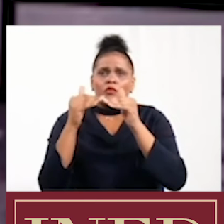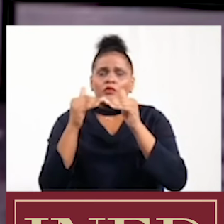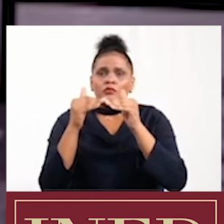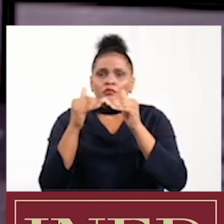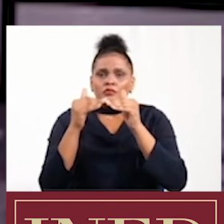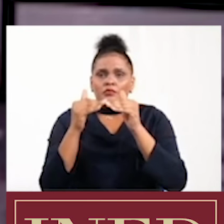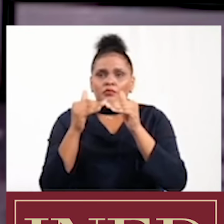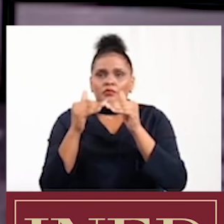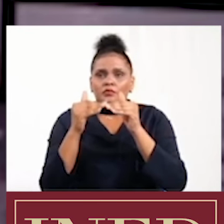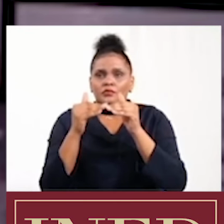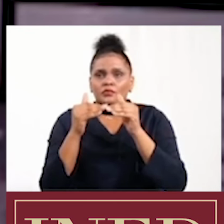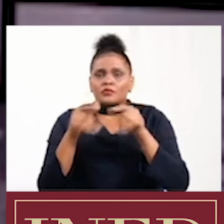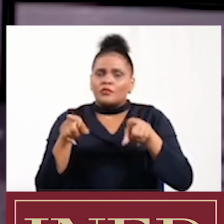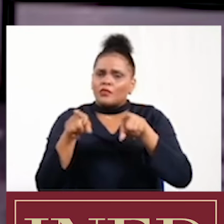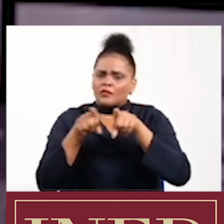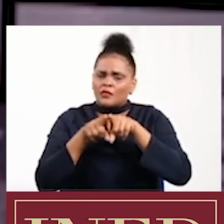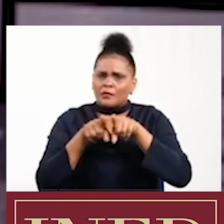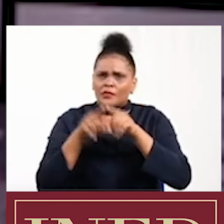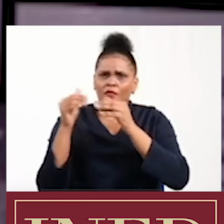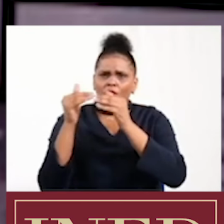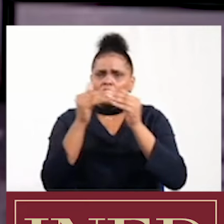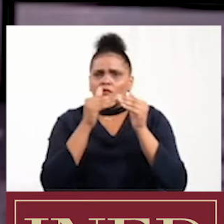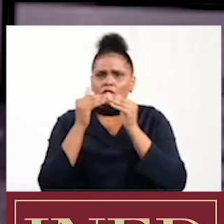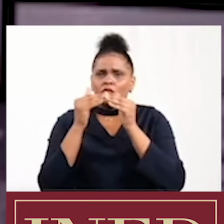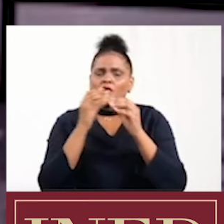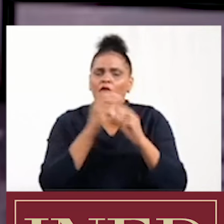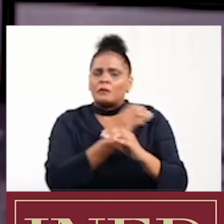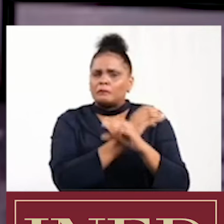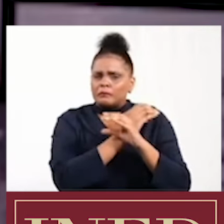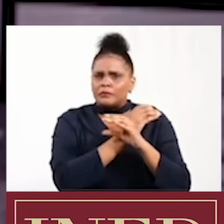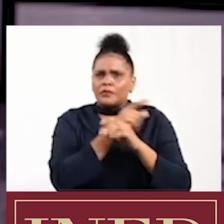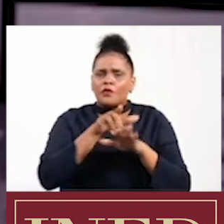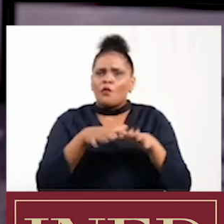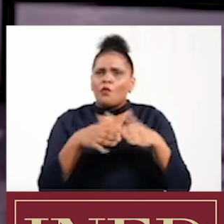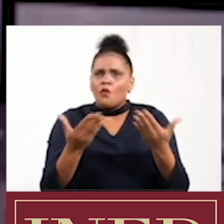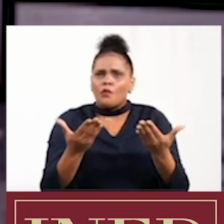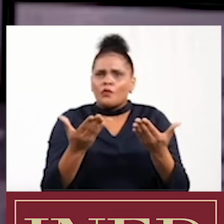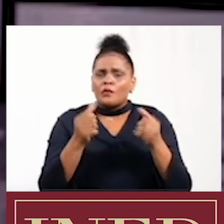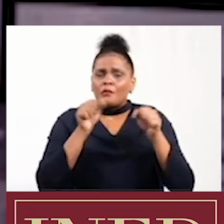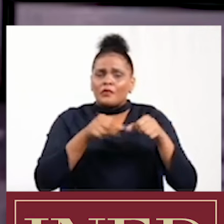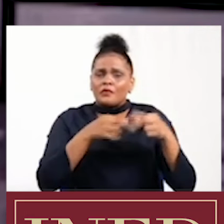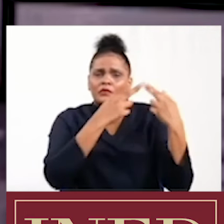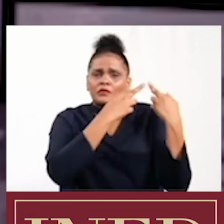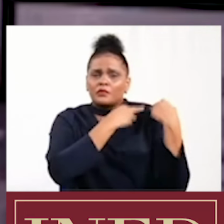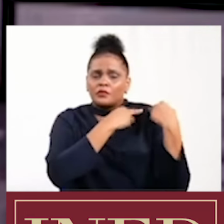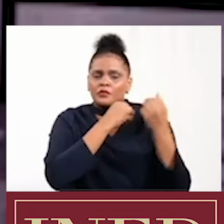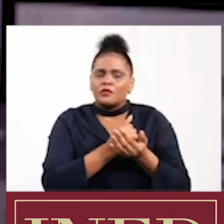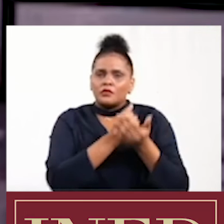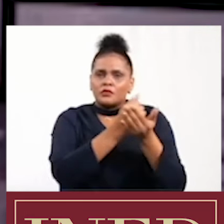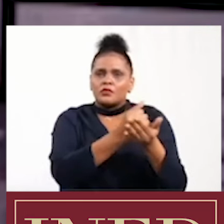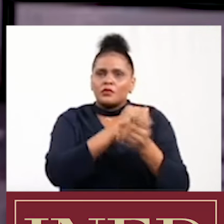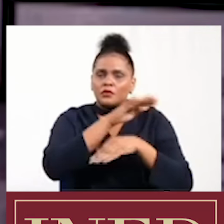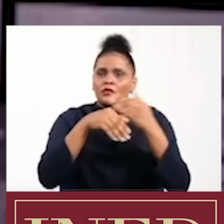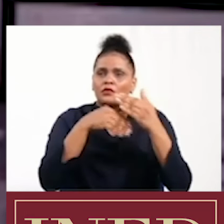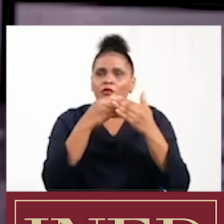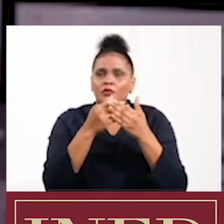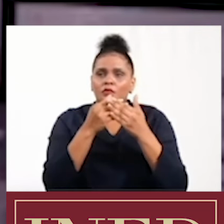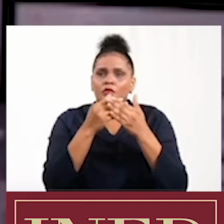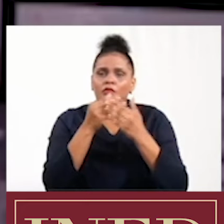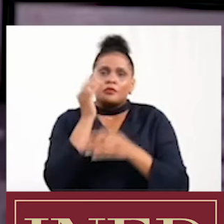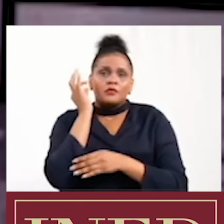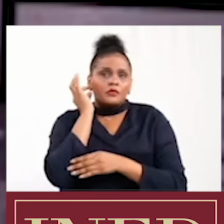de esas desigualdades es la desigualdad en el cuidado con responsabilidad va a ayudar a que más mujeres